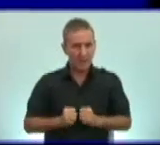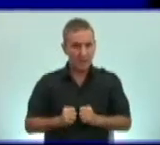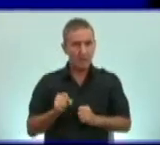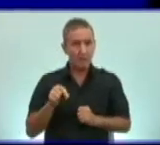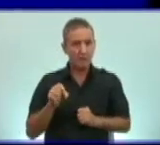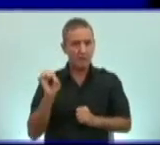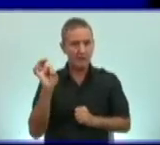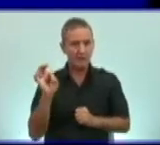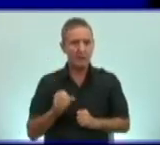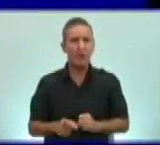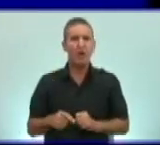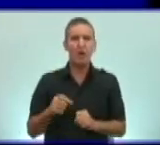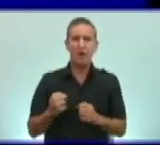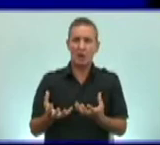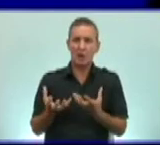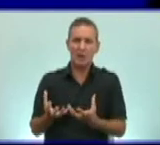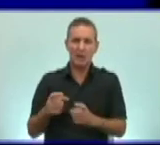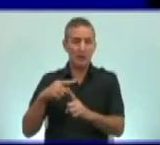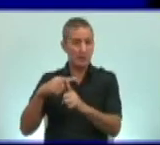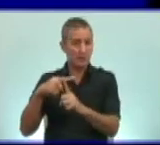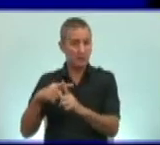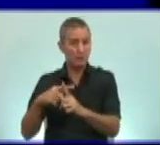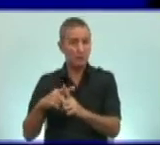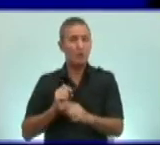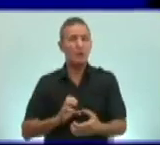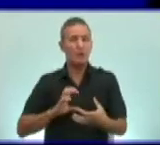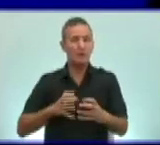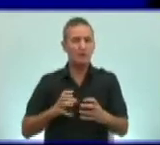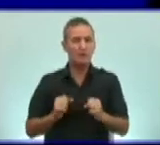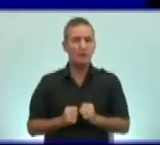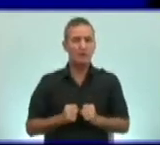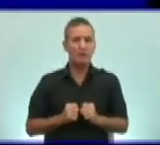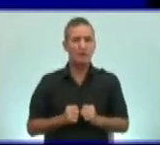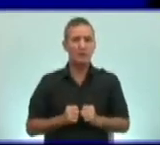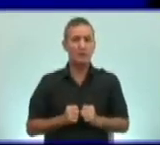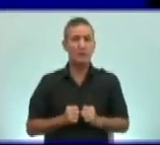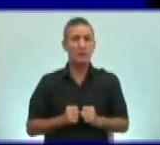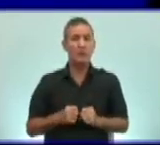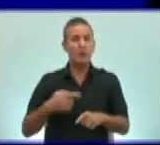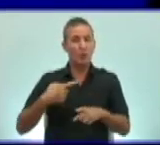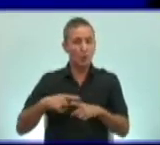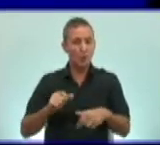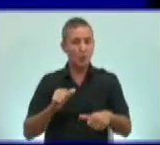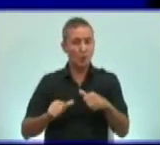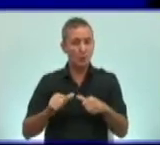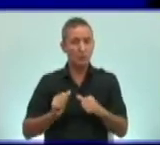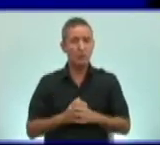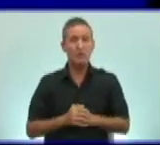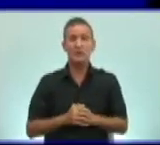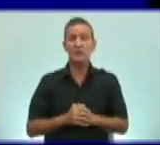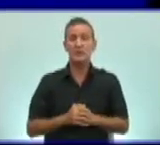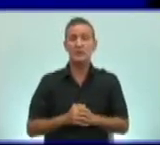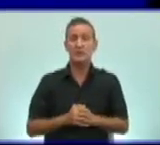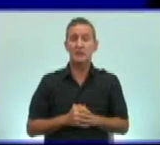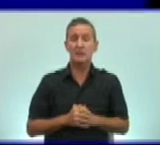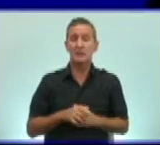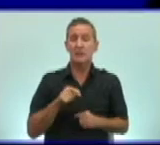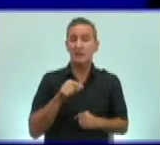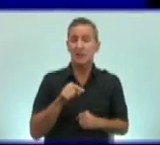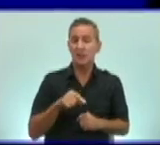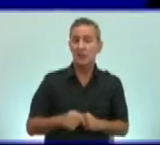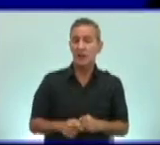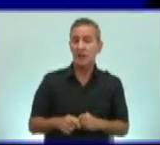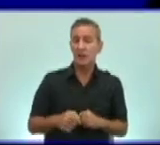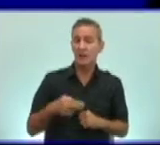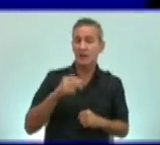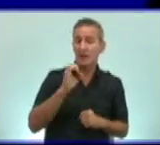positiva, y entonces se forma el ion hidróneo, y además queda del cloruro de hidrógeno el ion cloruro,